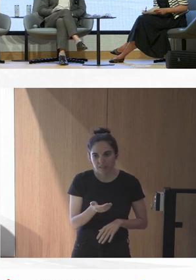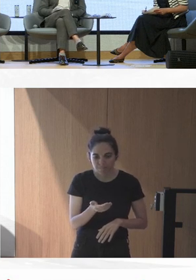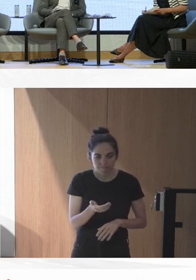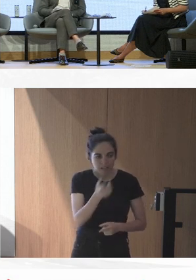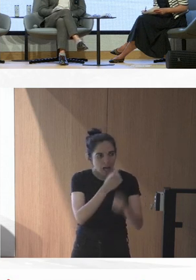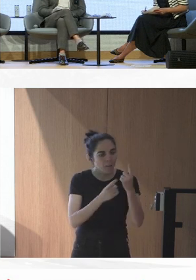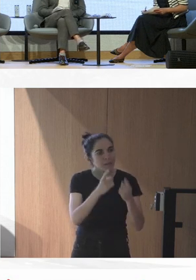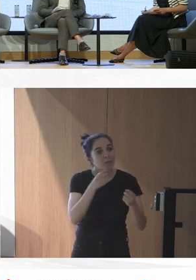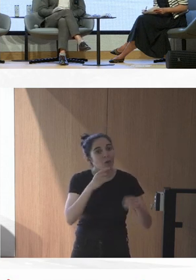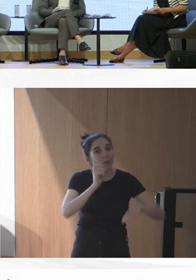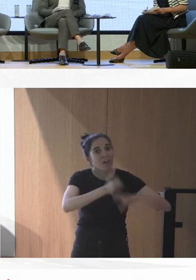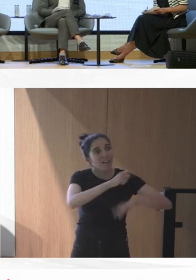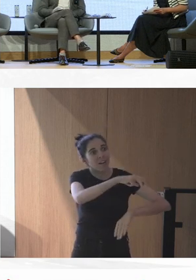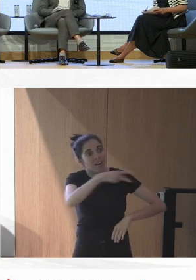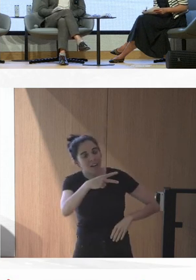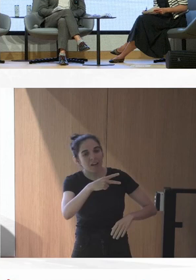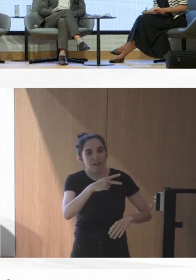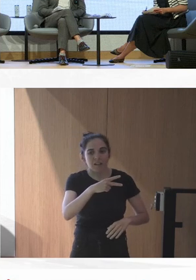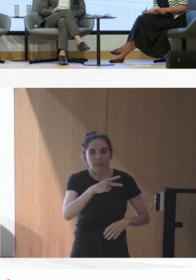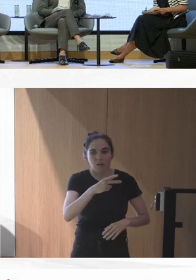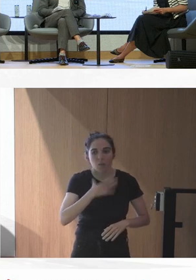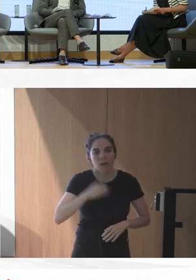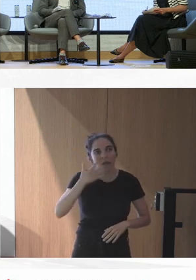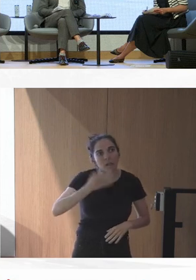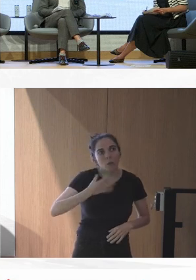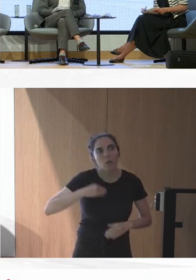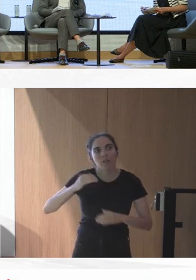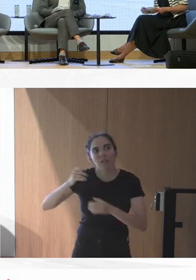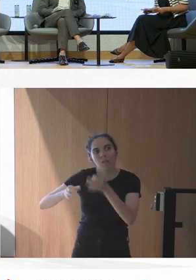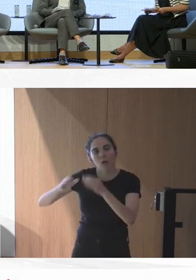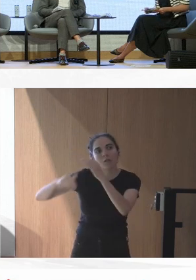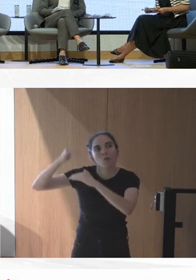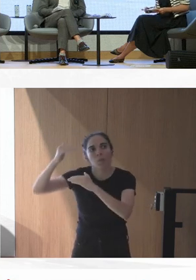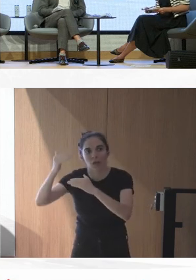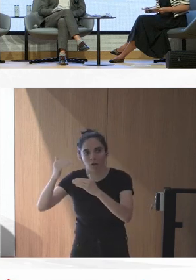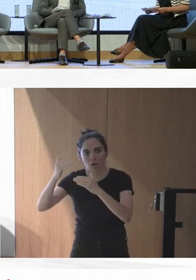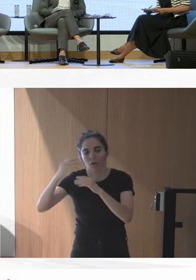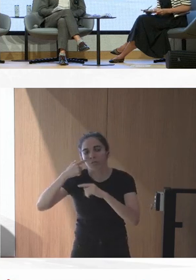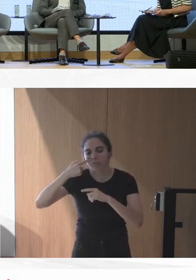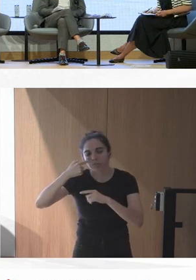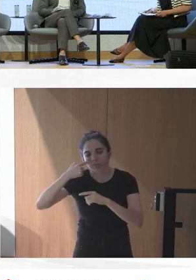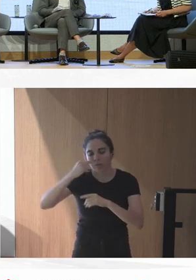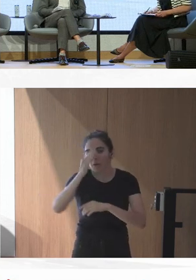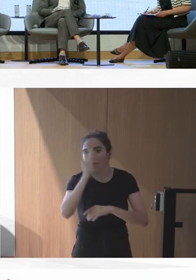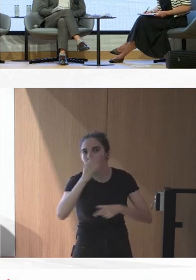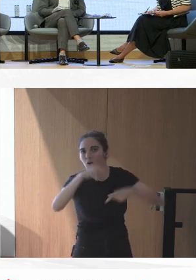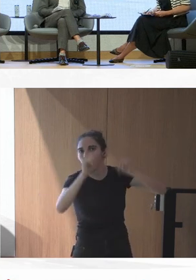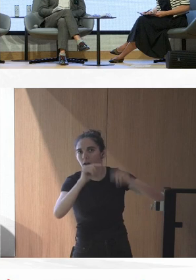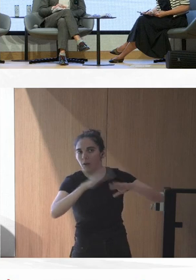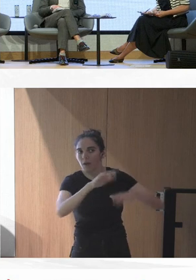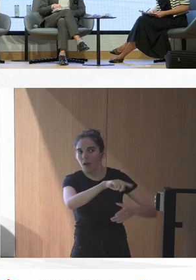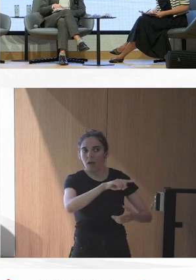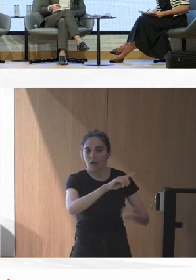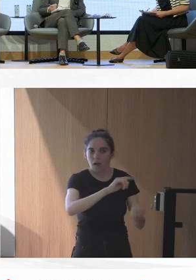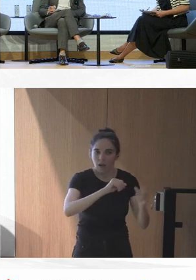sus resoluciones sean revisadas por tribunales superiores lo que puede llevar a un cambio en sus prácticas, ¿no? Y también en las instituciones del